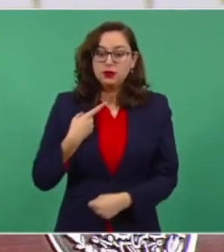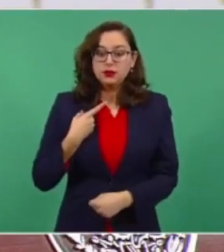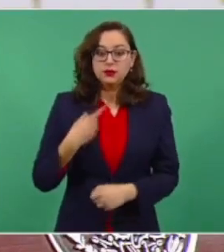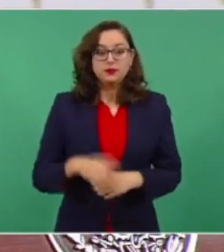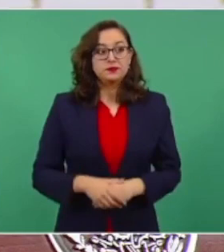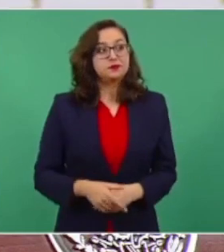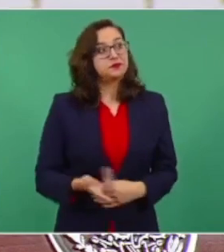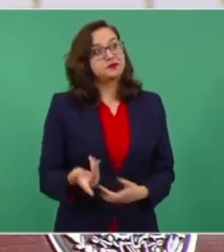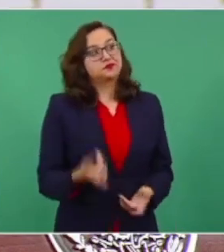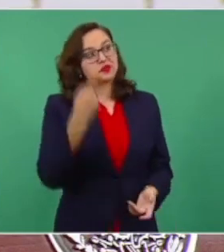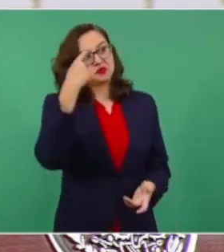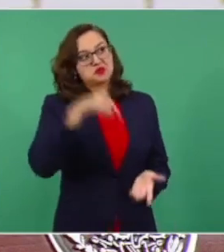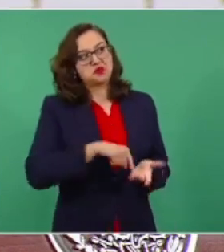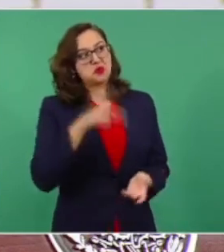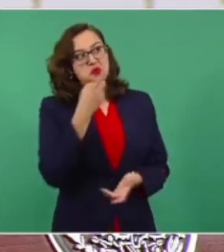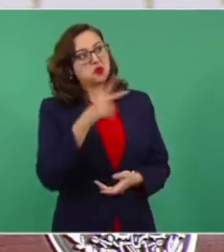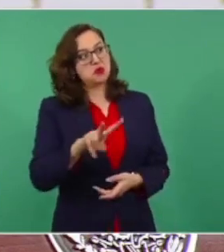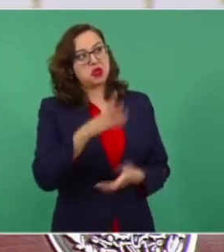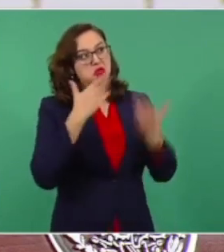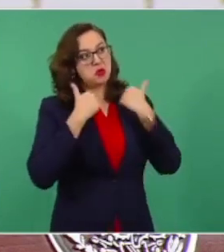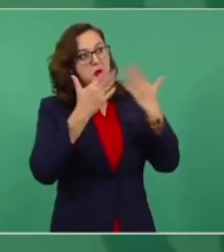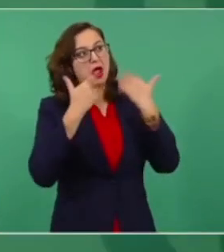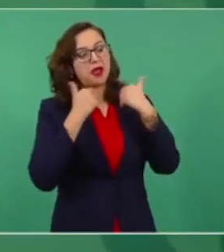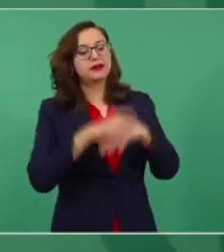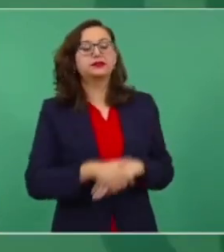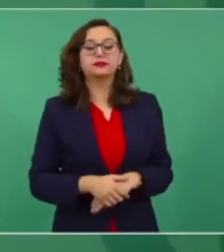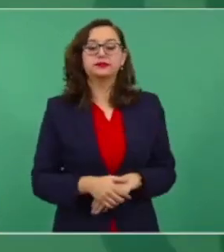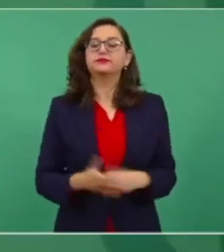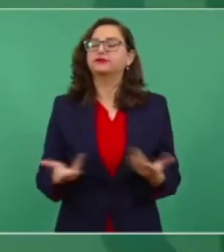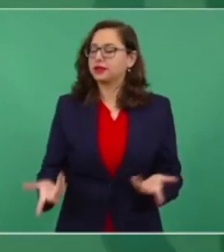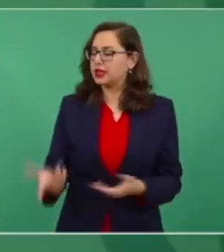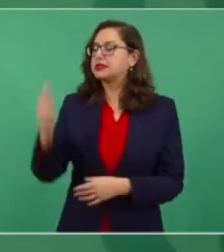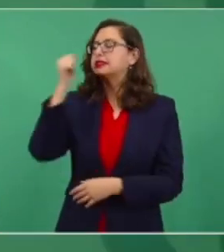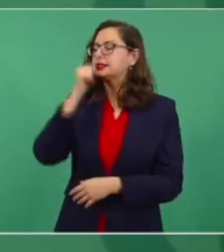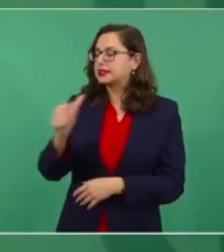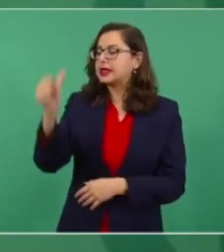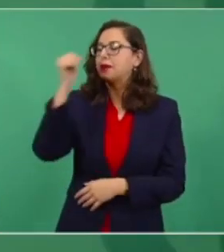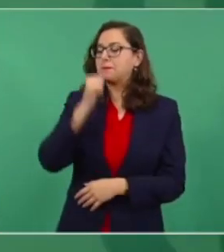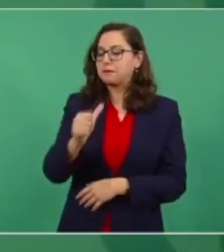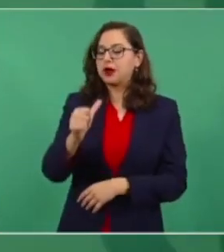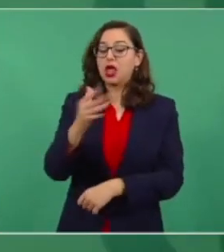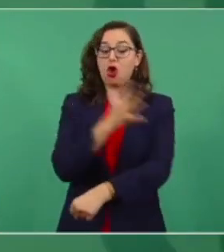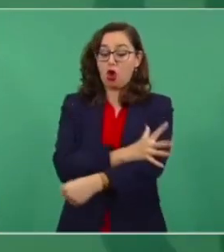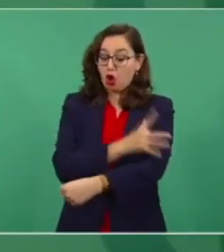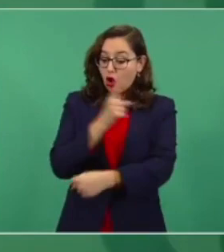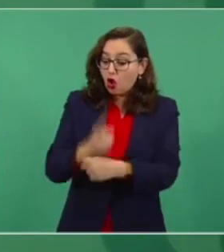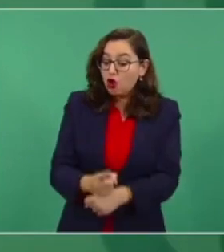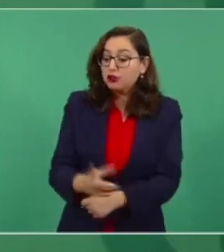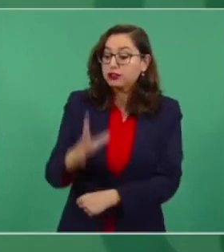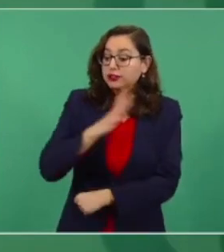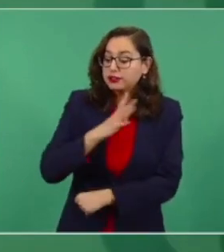Cosa que Y no ha habido en Vallarta. siempre, Presidente, si hay honradez,